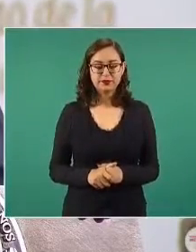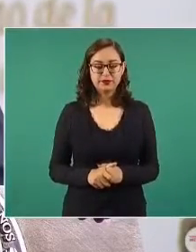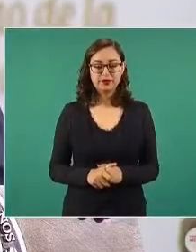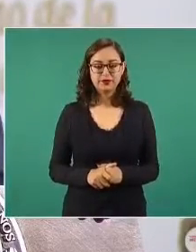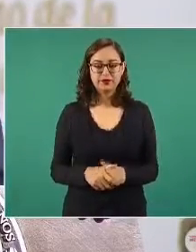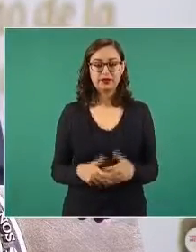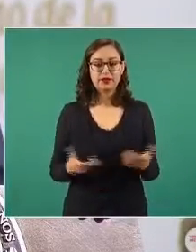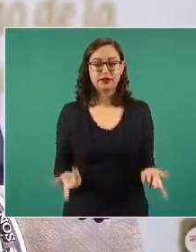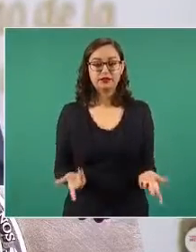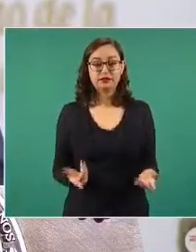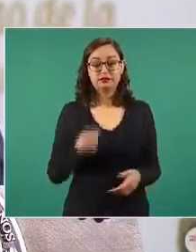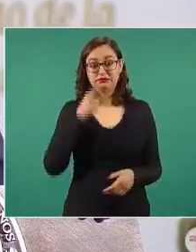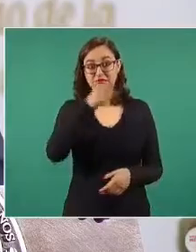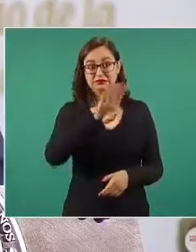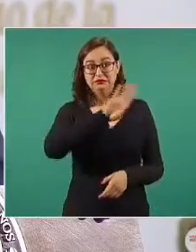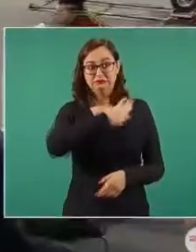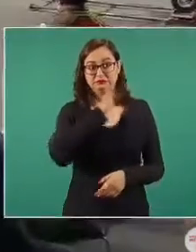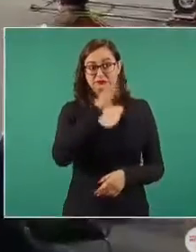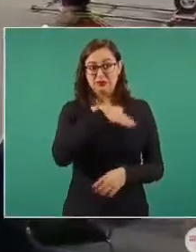En España lo que hay,